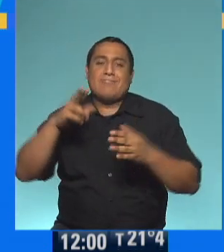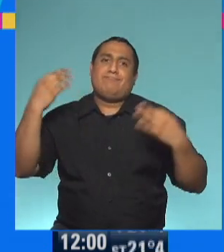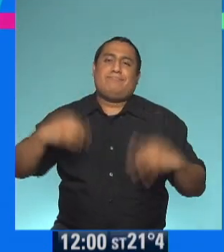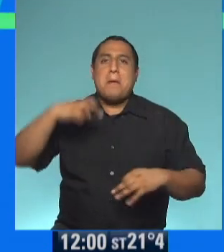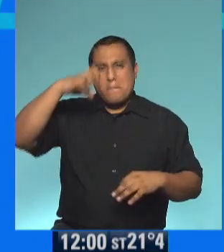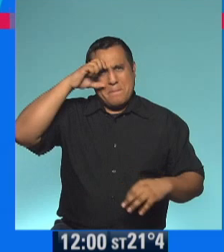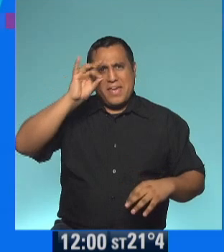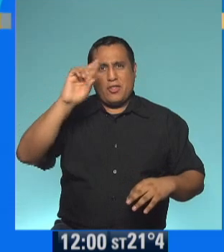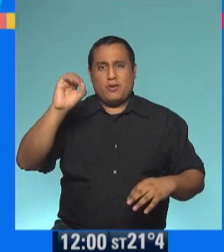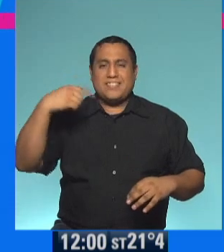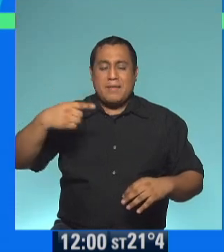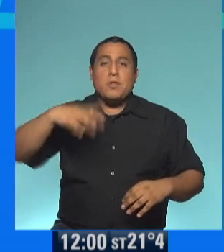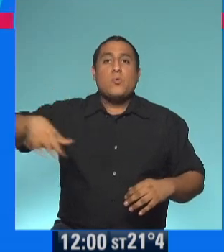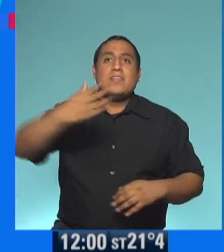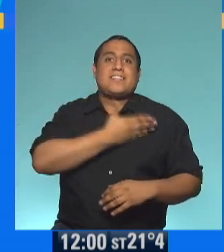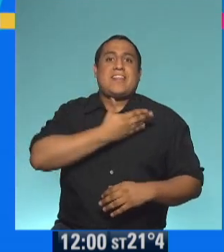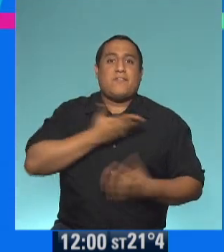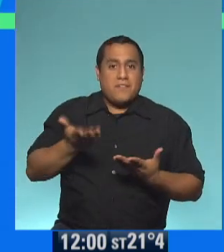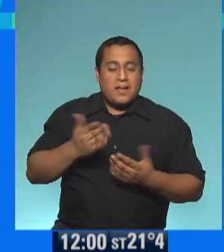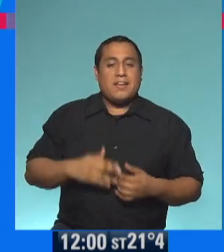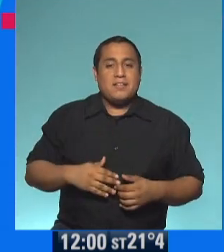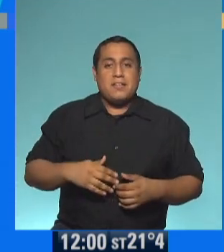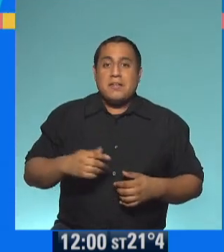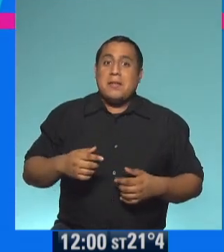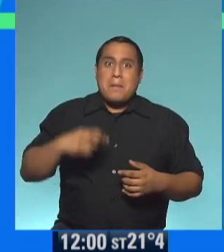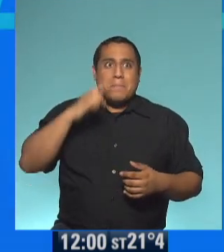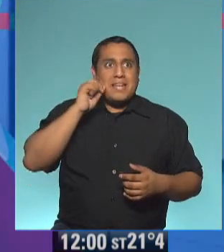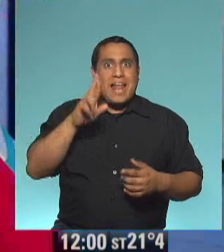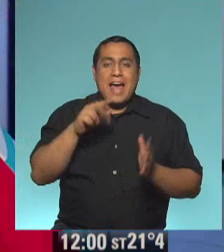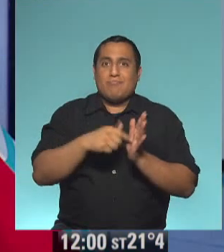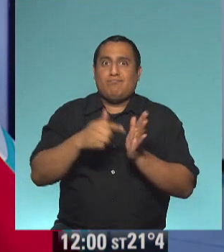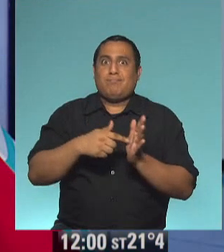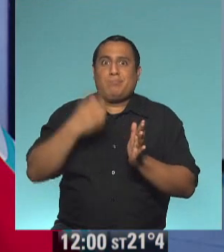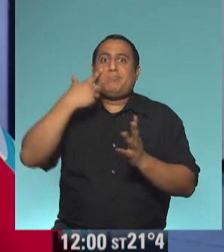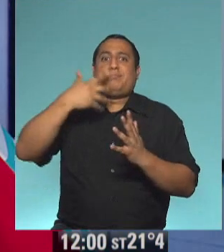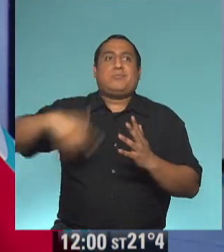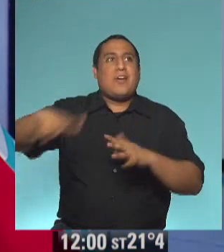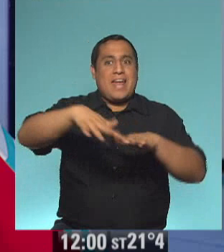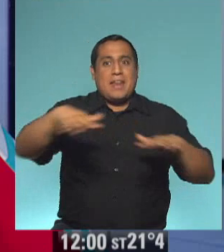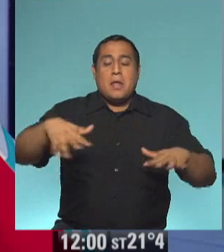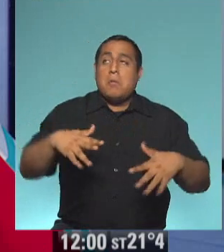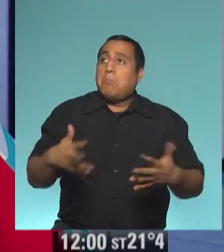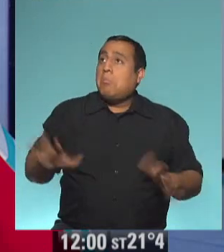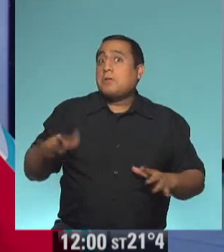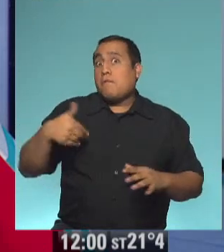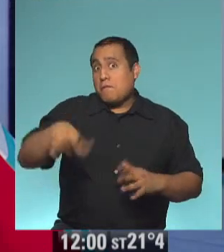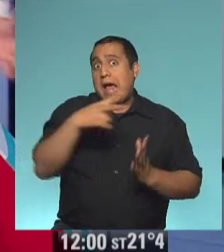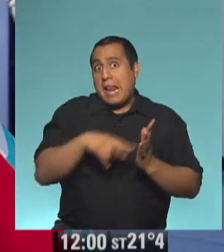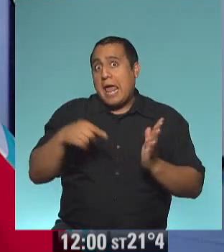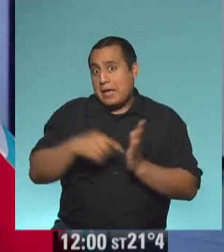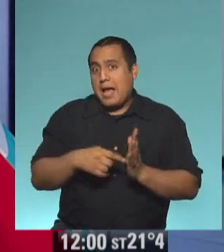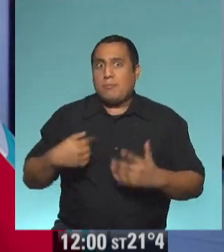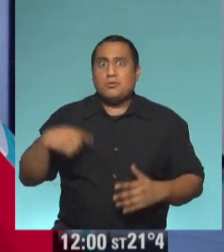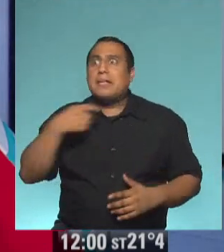nos acompaña ahí desde Santa Fe. Mira, así que Pilar es conocida entre los chicos y las chicas. Capaz que en algún momento lo leemos acá porque ahora